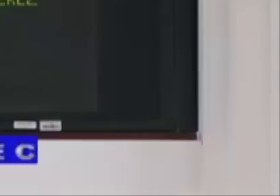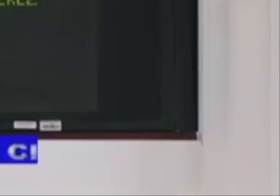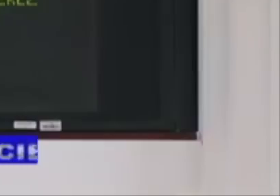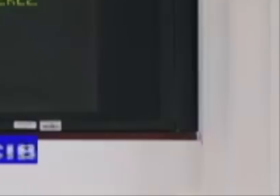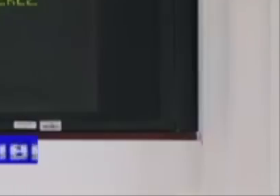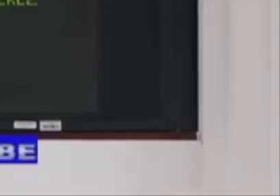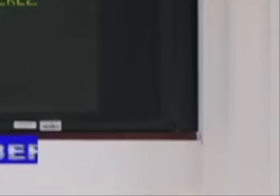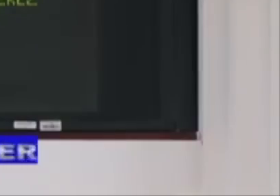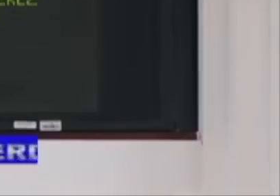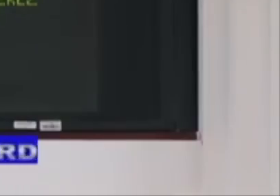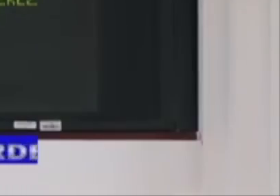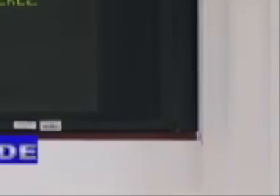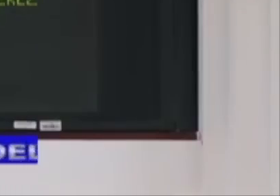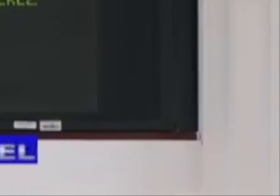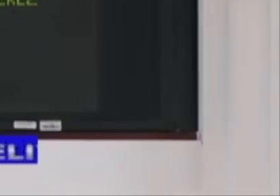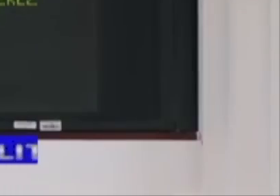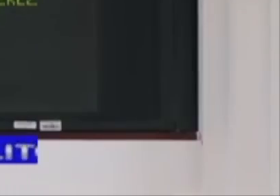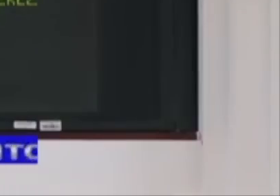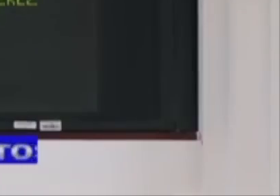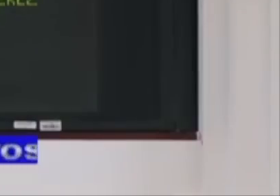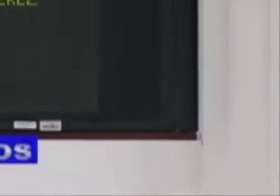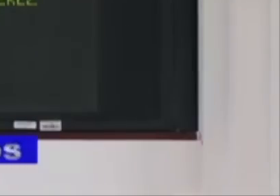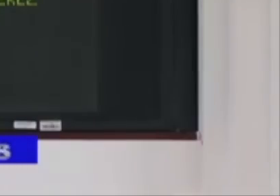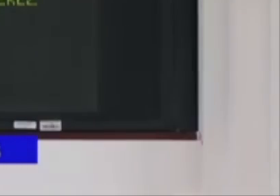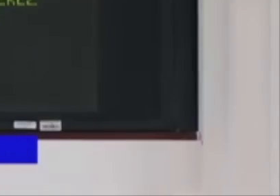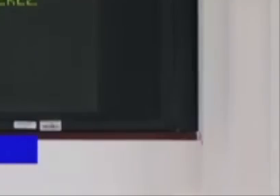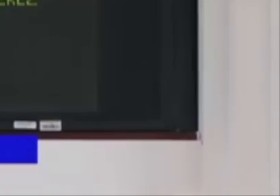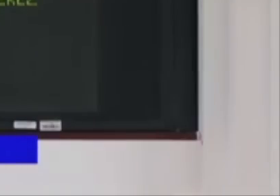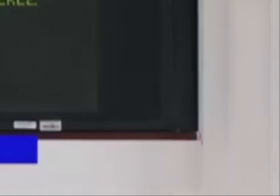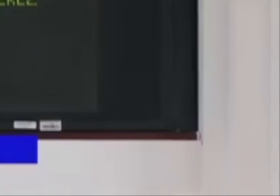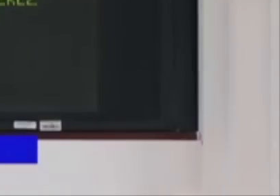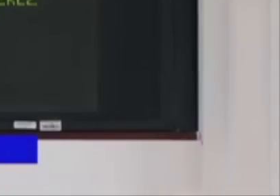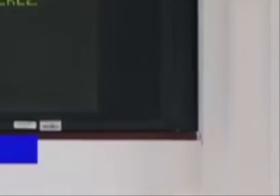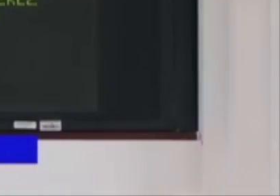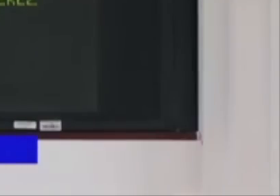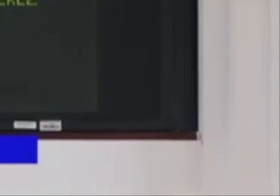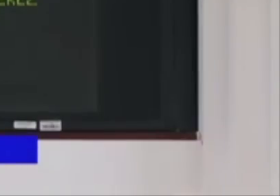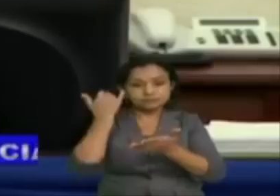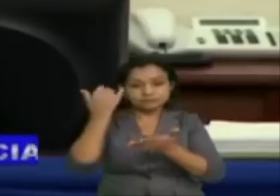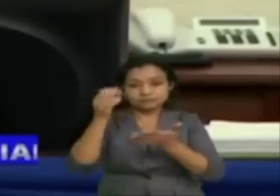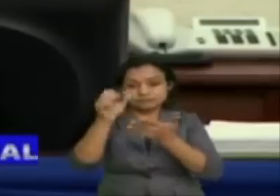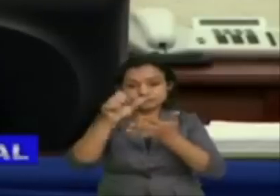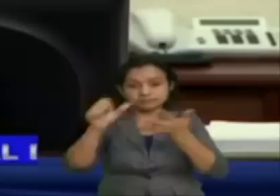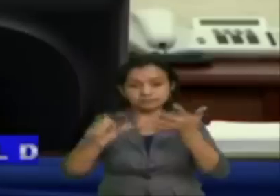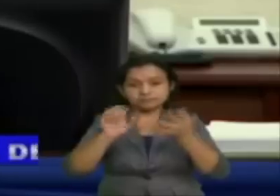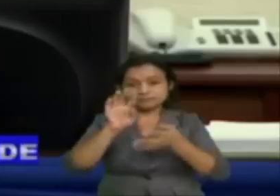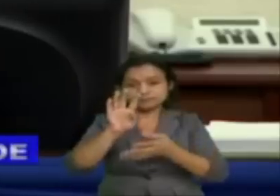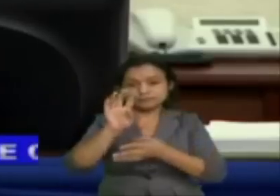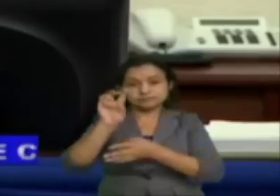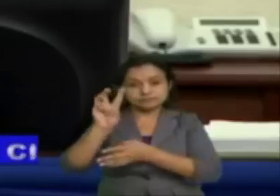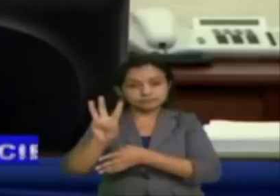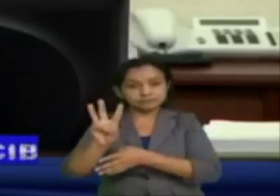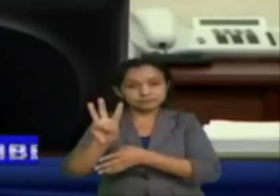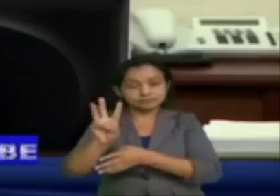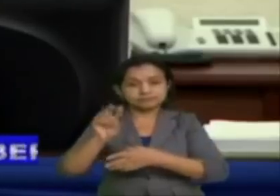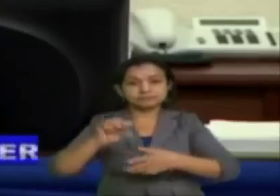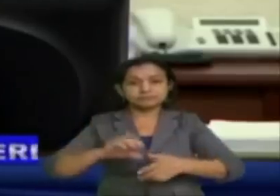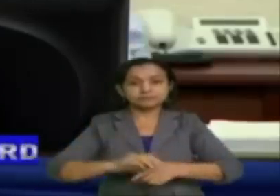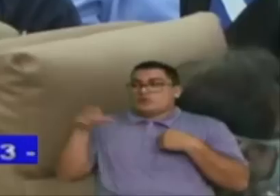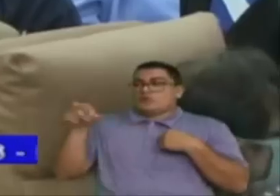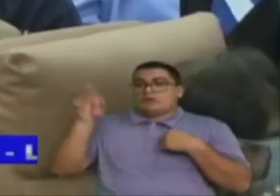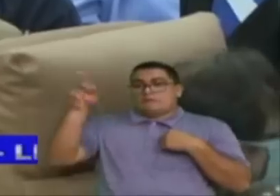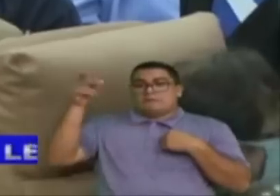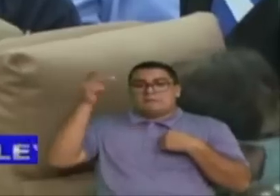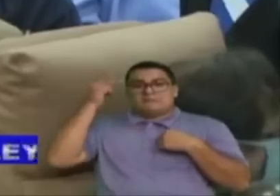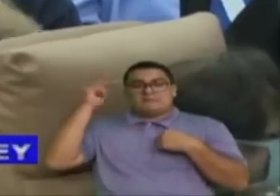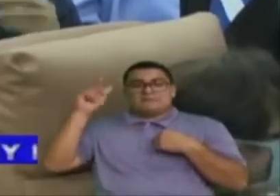ha sido catalogada como una ley mordaza que pretende silenciar a toda la ciudadanía que se opone a la represión y que lo expresa a través